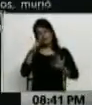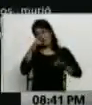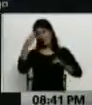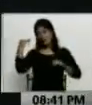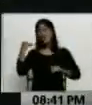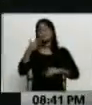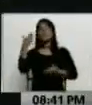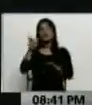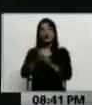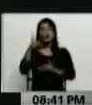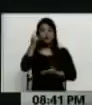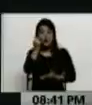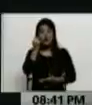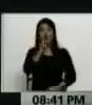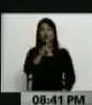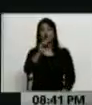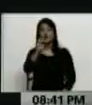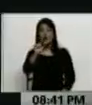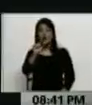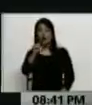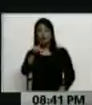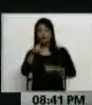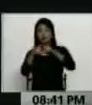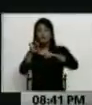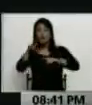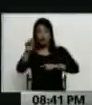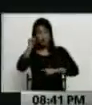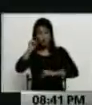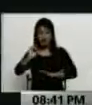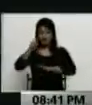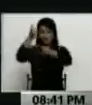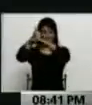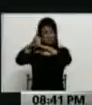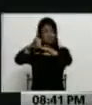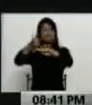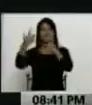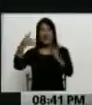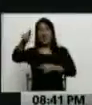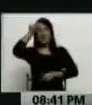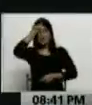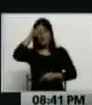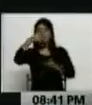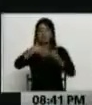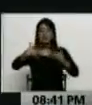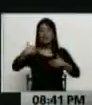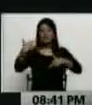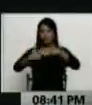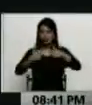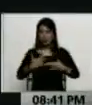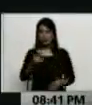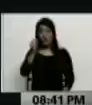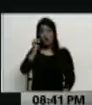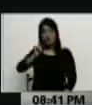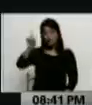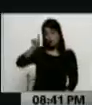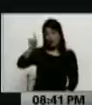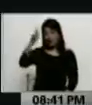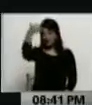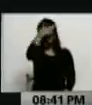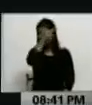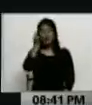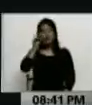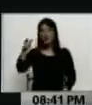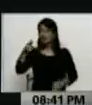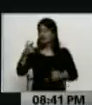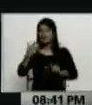Rosa Luxemburgo Revolucionaria y teórica del socialismo alemán y referente de la izquierda mundial dice la que